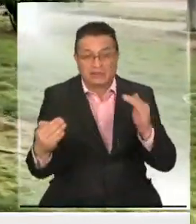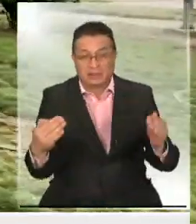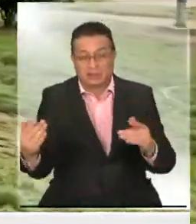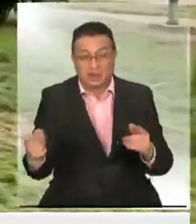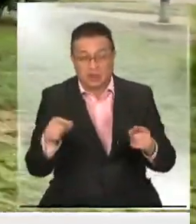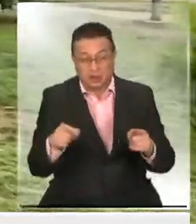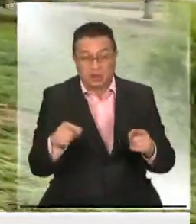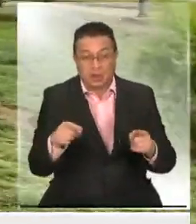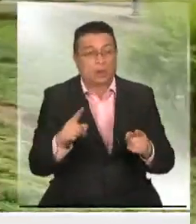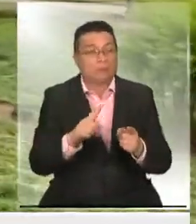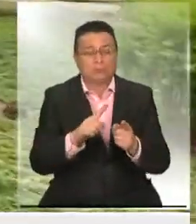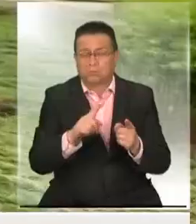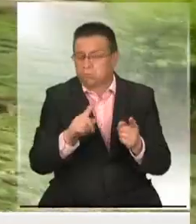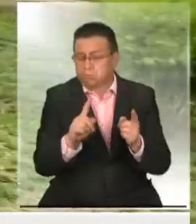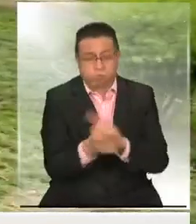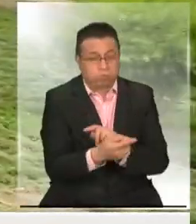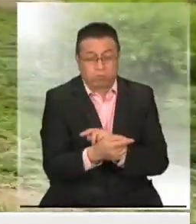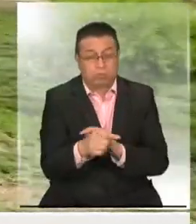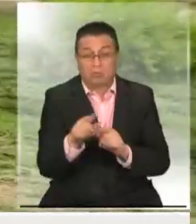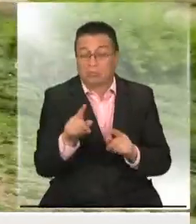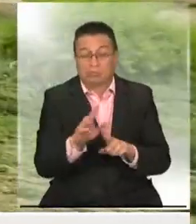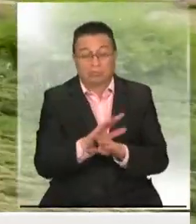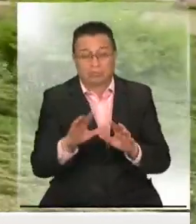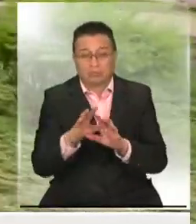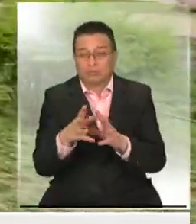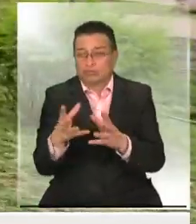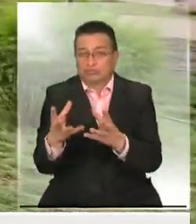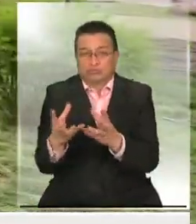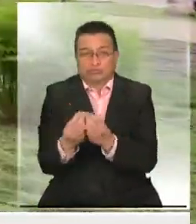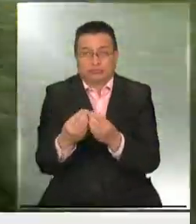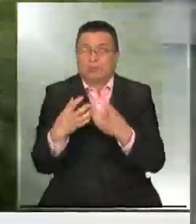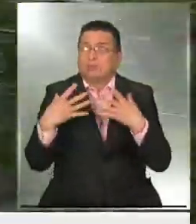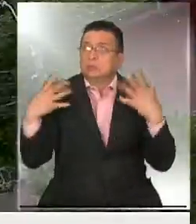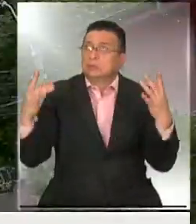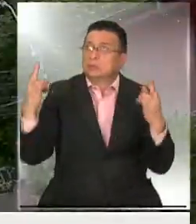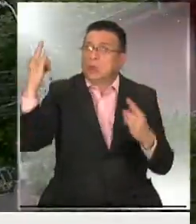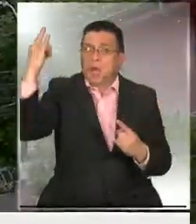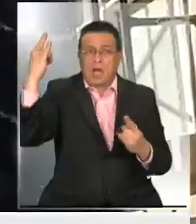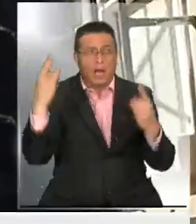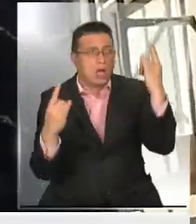que, de un momento a otro, empezó a ser rodeado por gigantes.